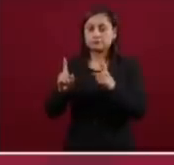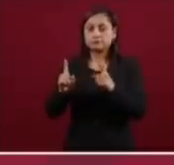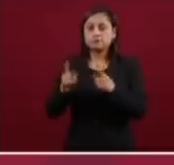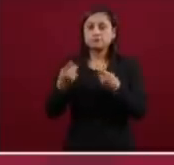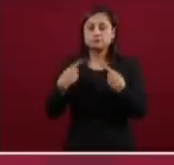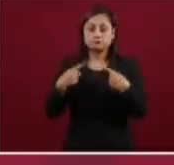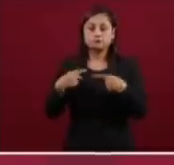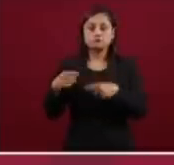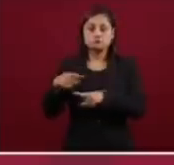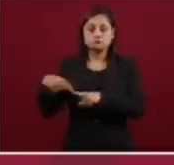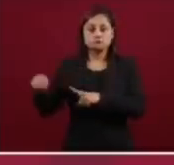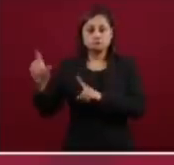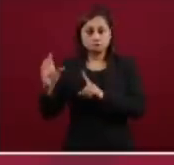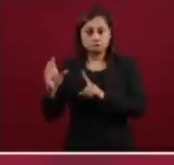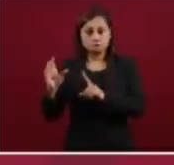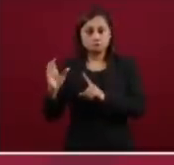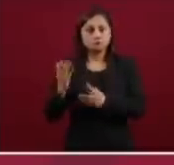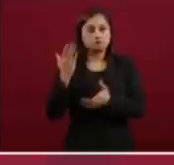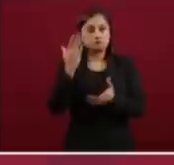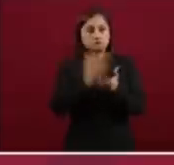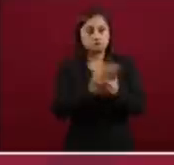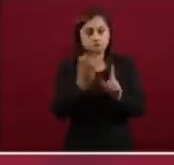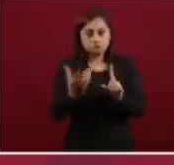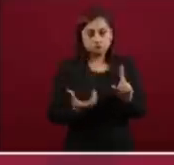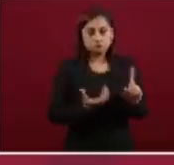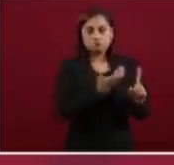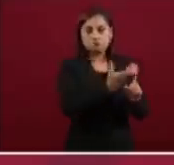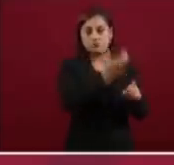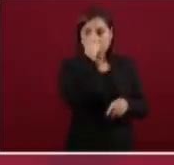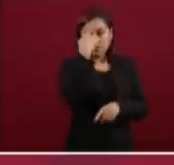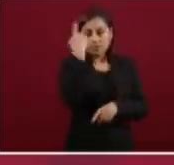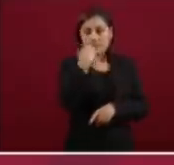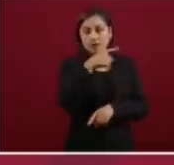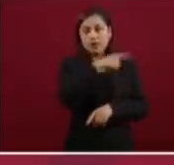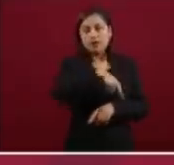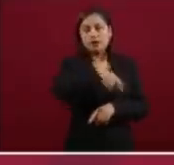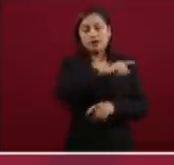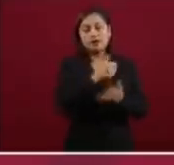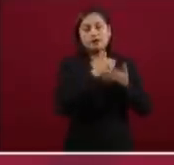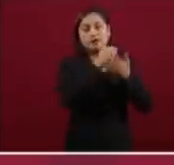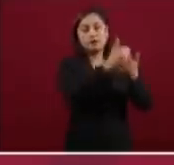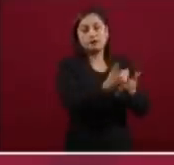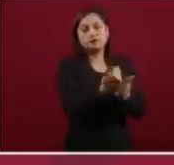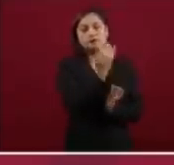para la conservación forestal